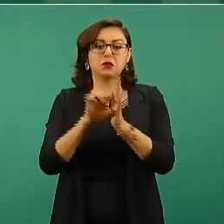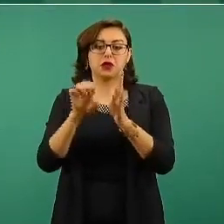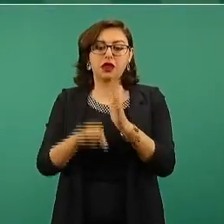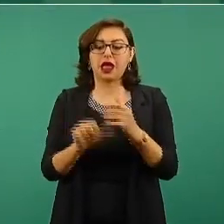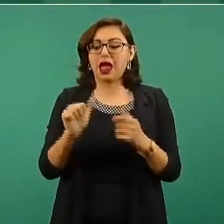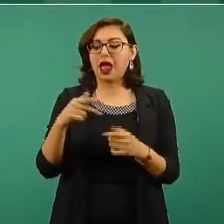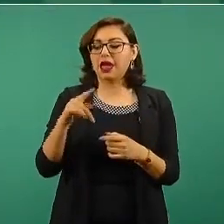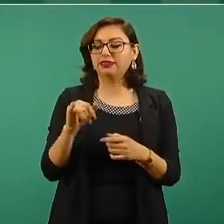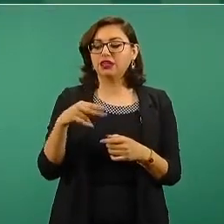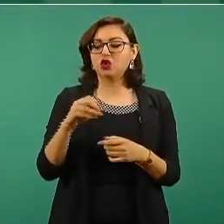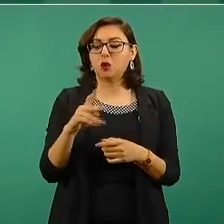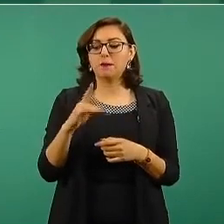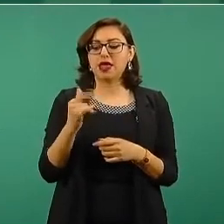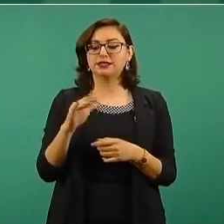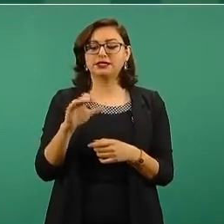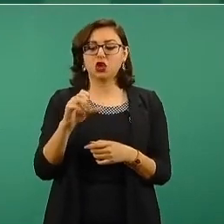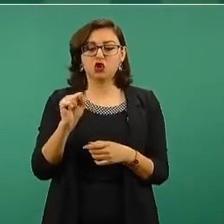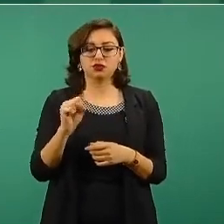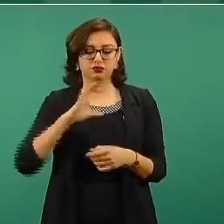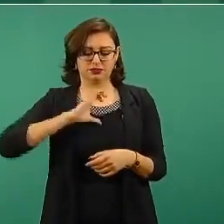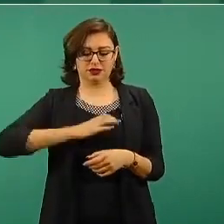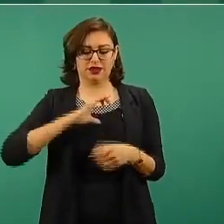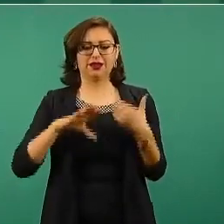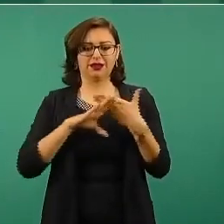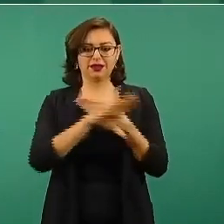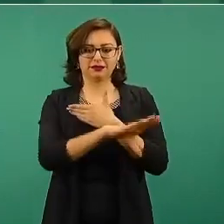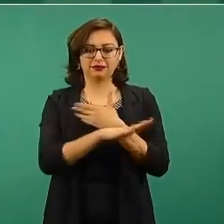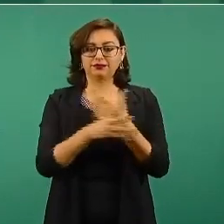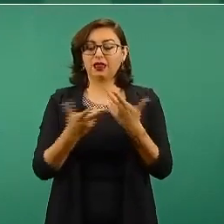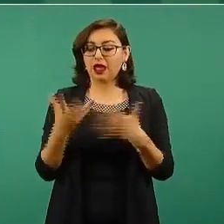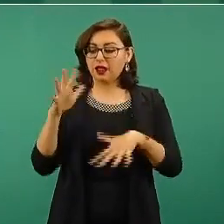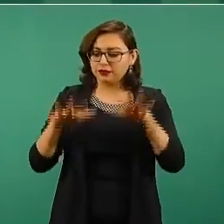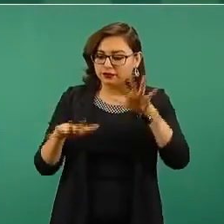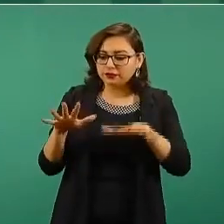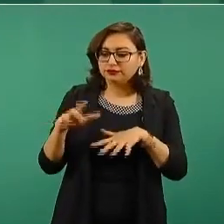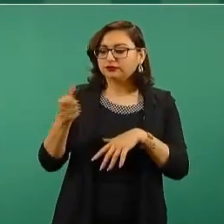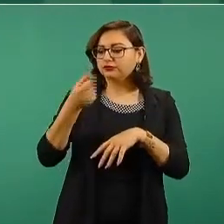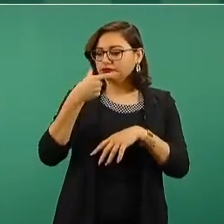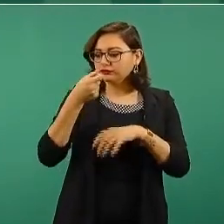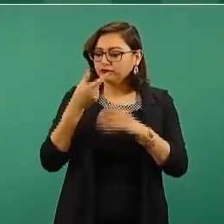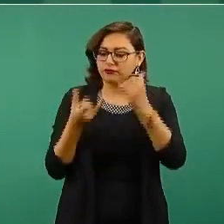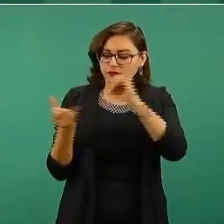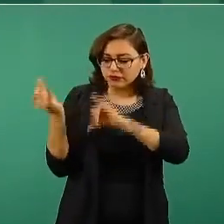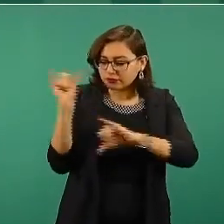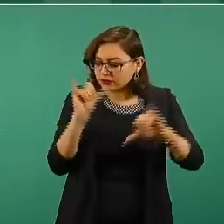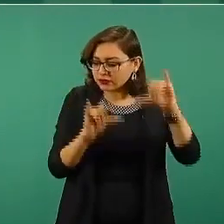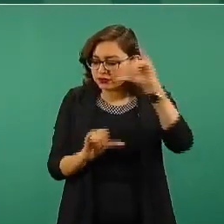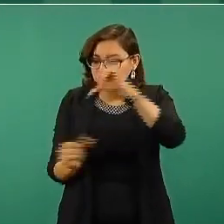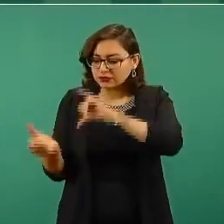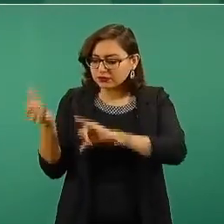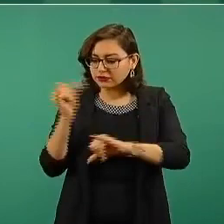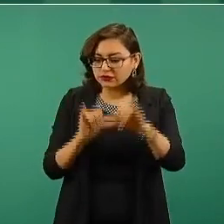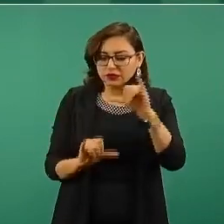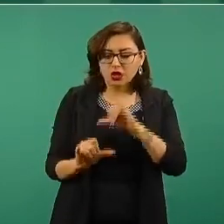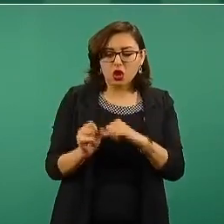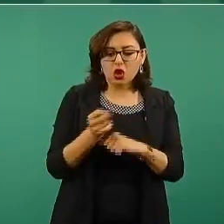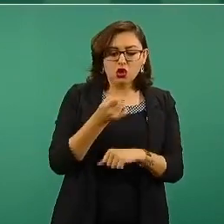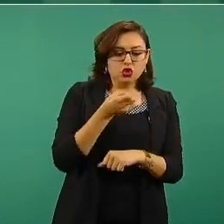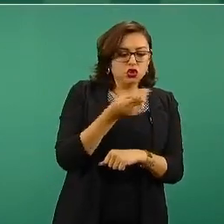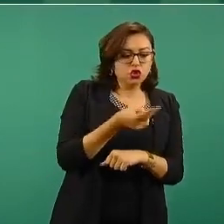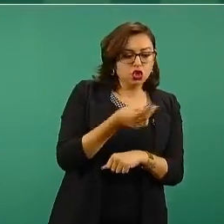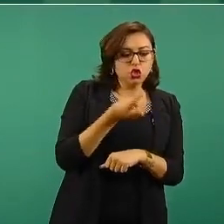antineoplásicos contra el cáncer. Se tienen que ajustar dosis, se tienen que mezclar, se tienen que sumar 2, 3, hasta